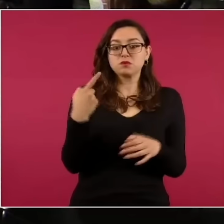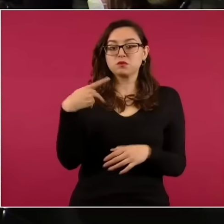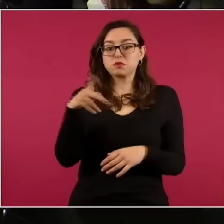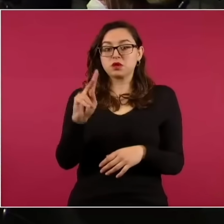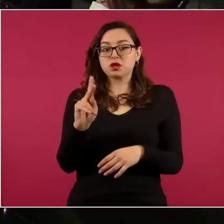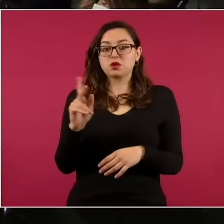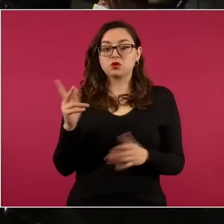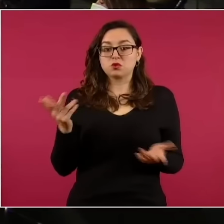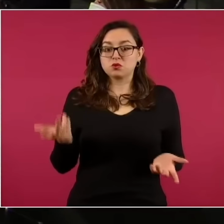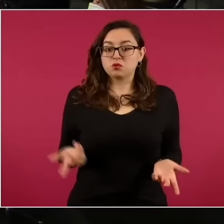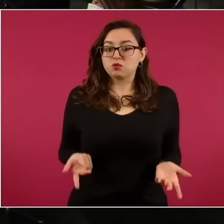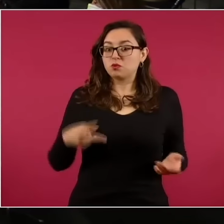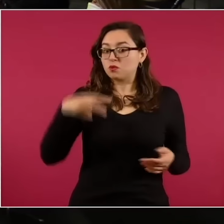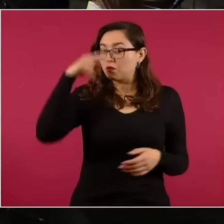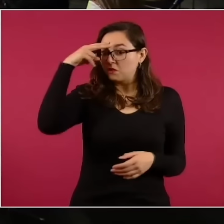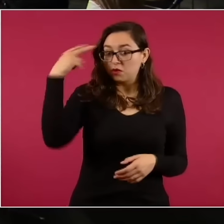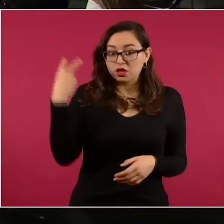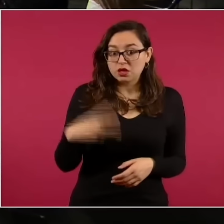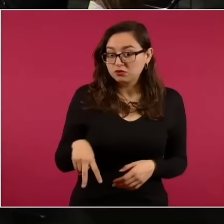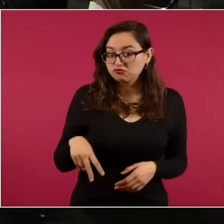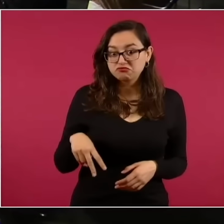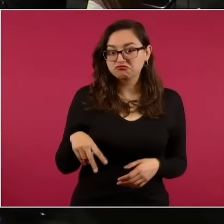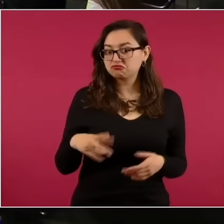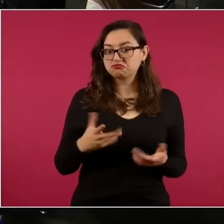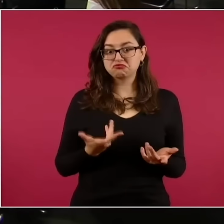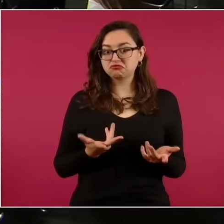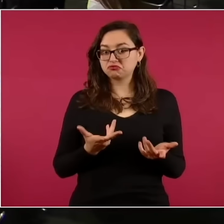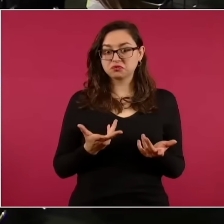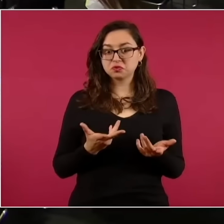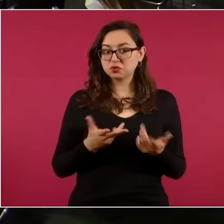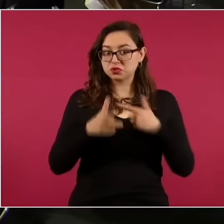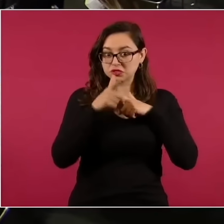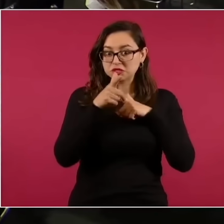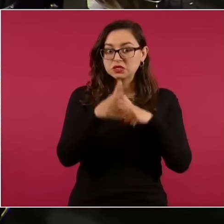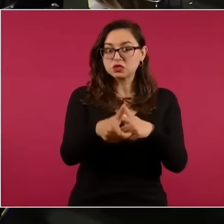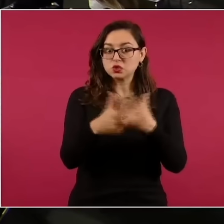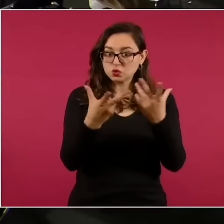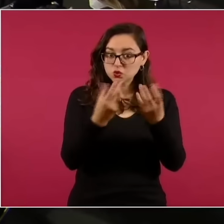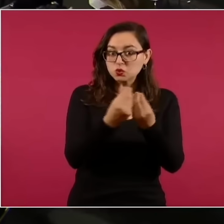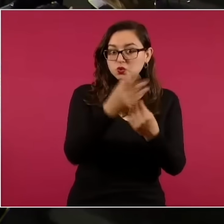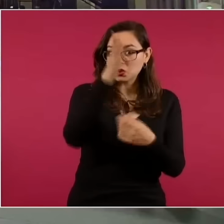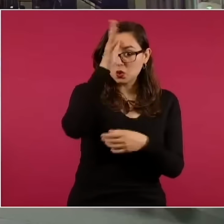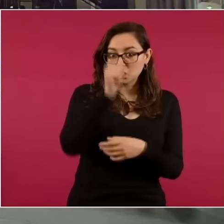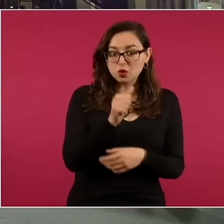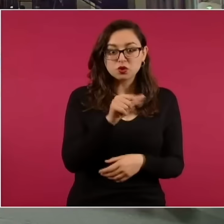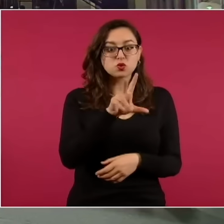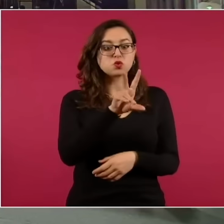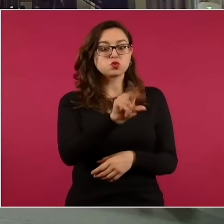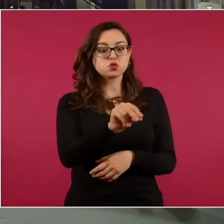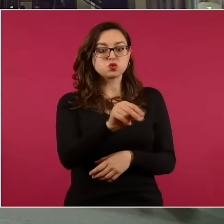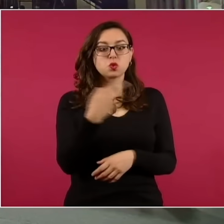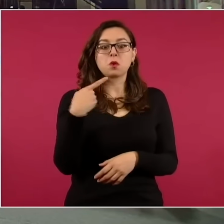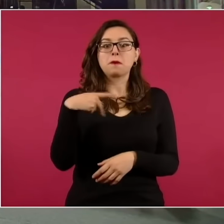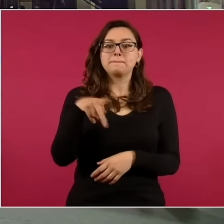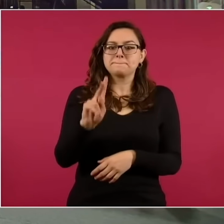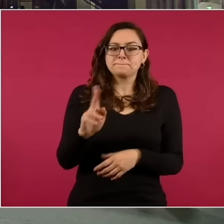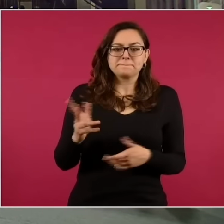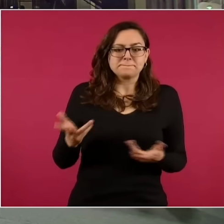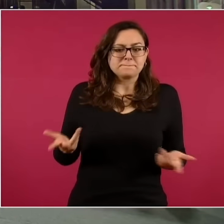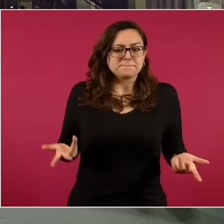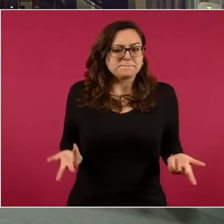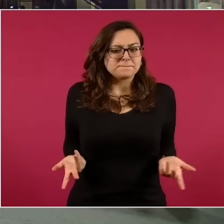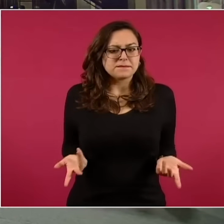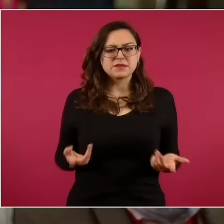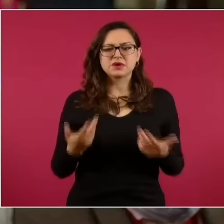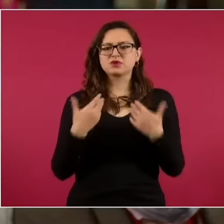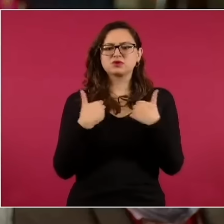a, no tiene pensado hacer como estos tratados, pero entonces, ¿a qué se refiere en el